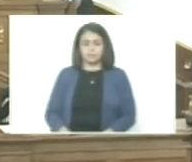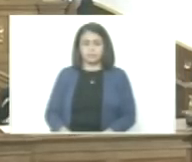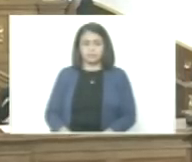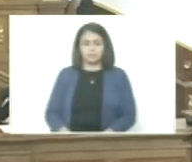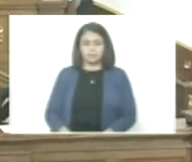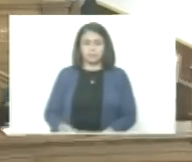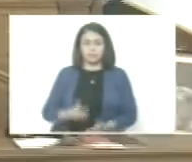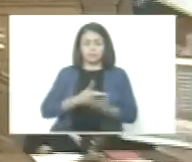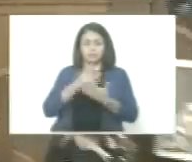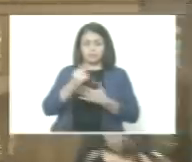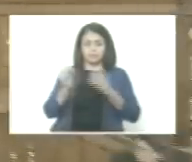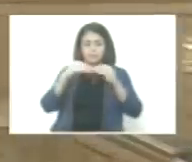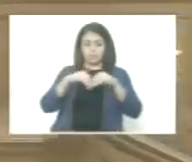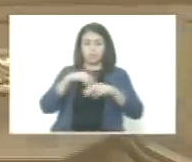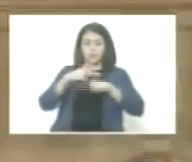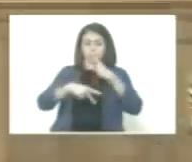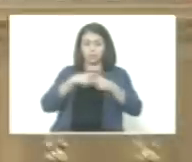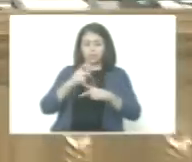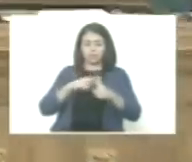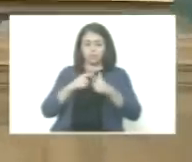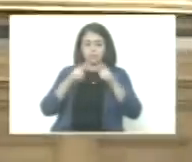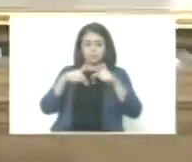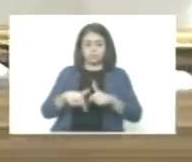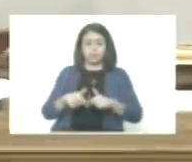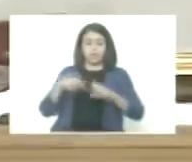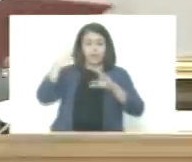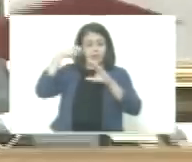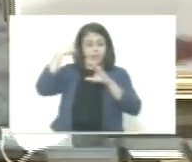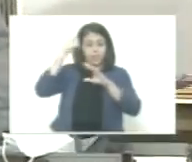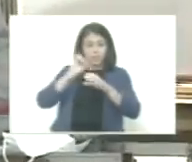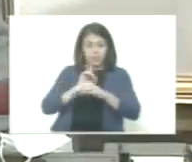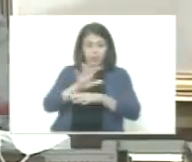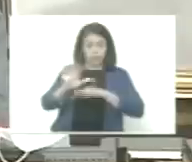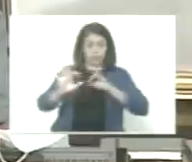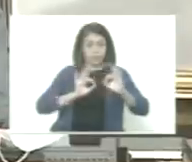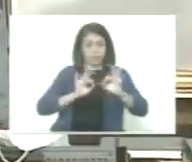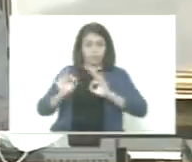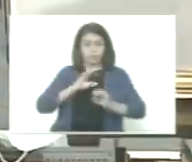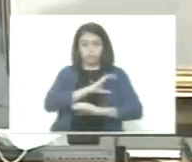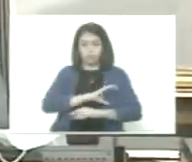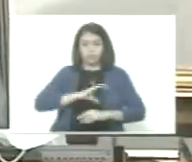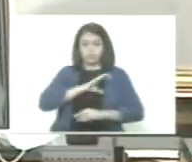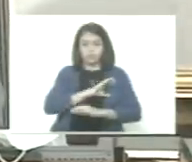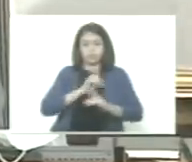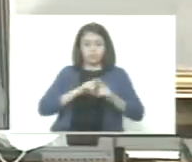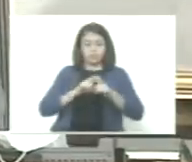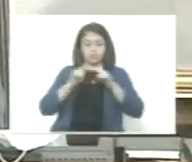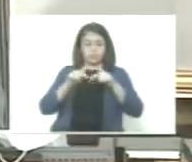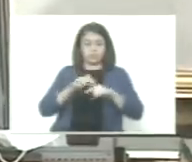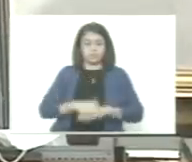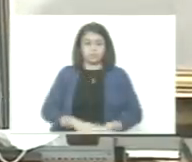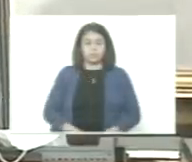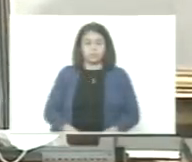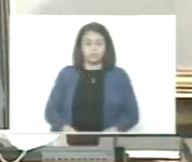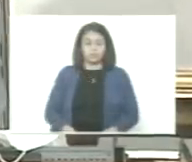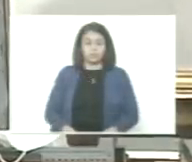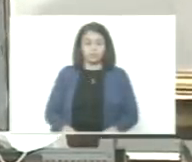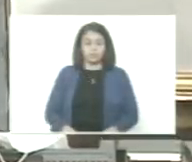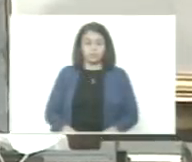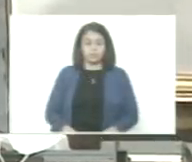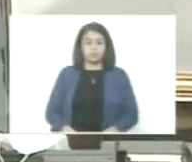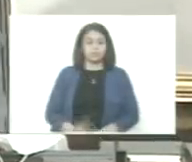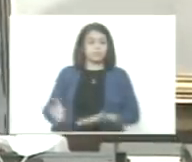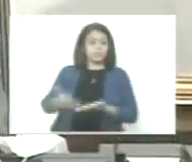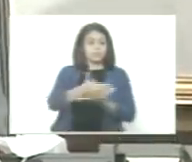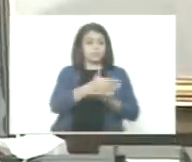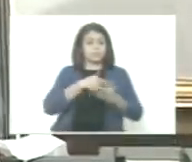proyecto de acuerdo, vamos a proceder a transmitir el video preparado por la comisión que está